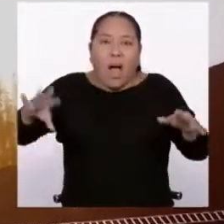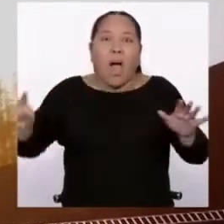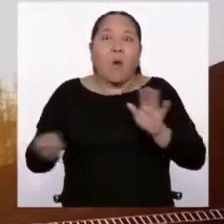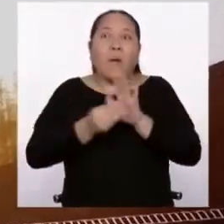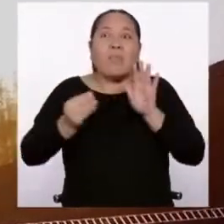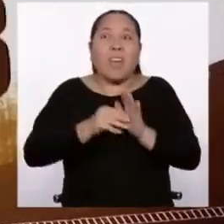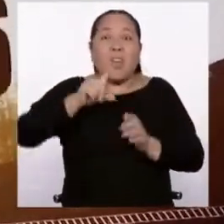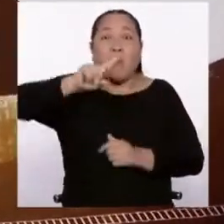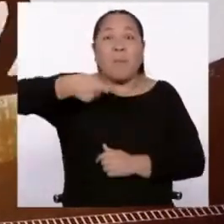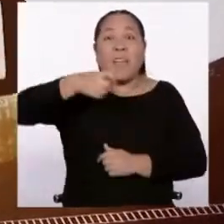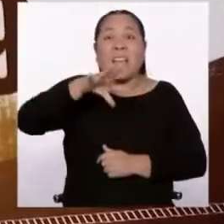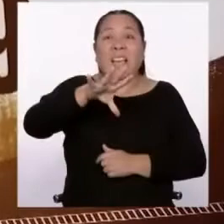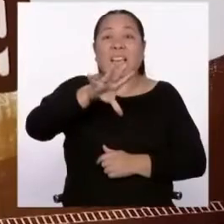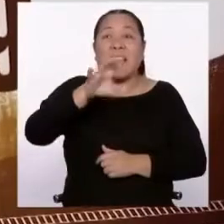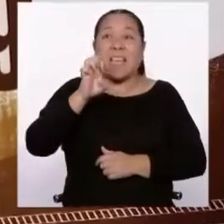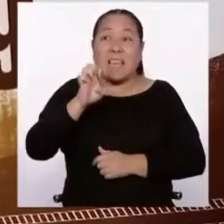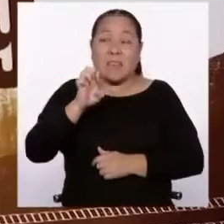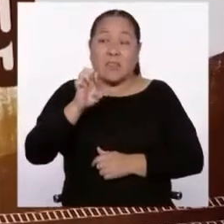kilómetros en